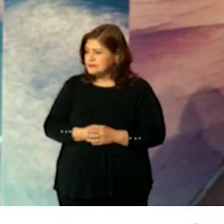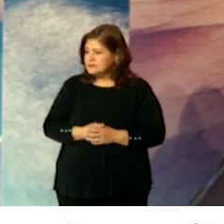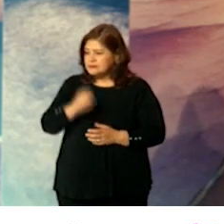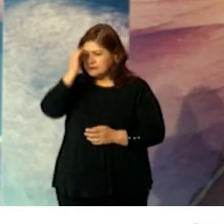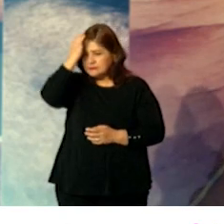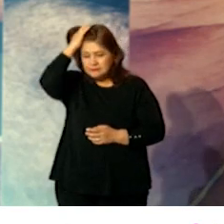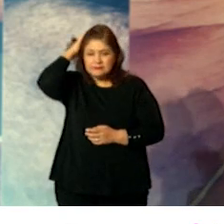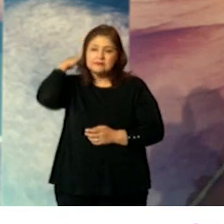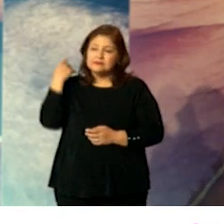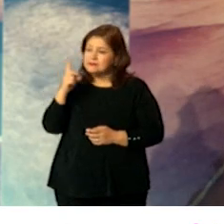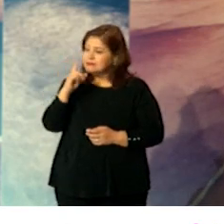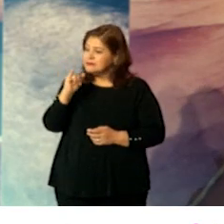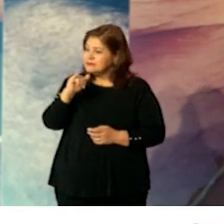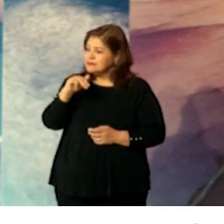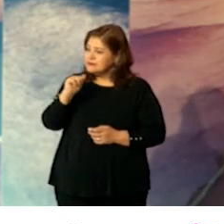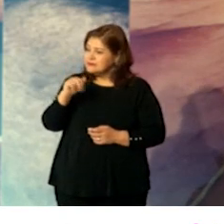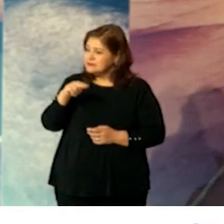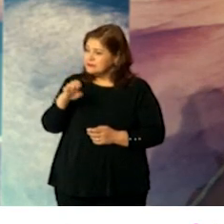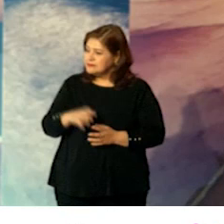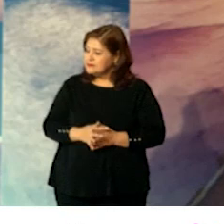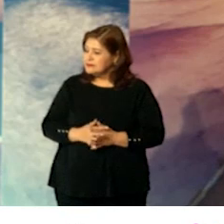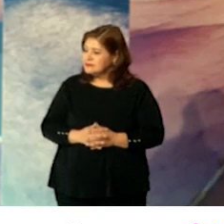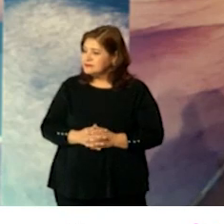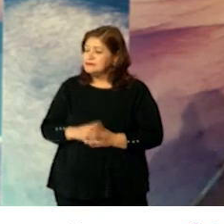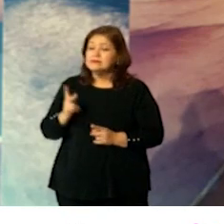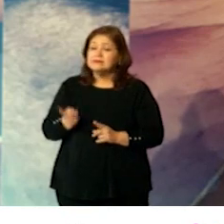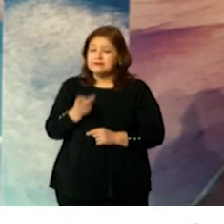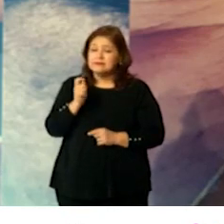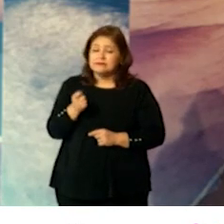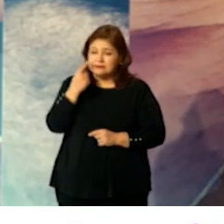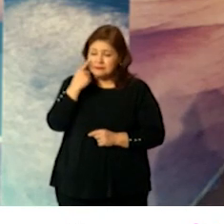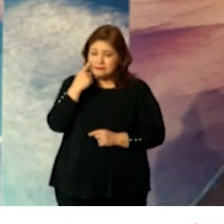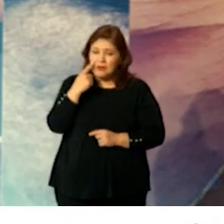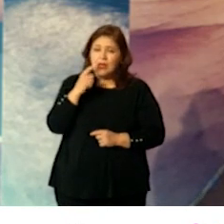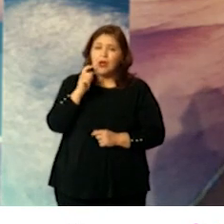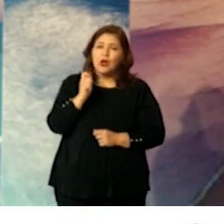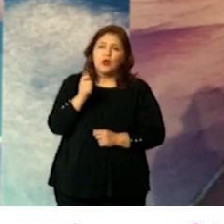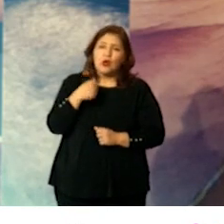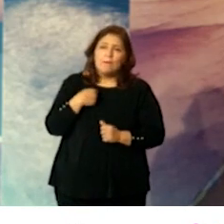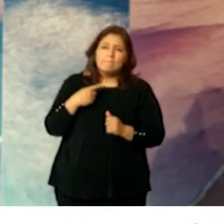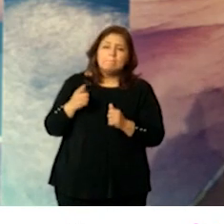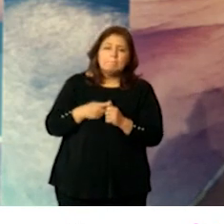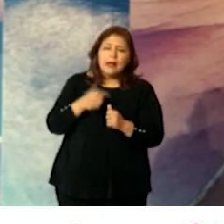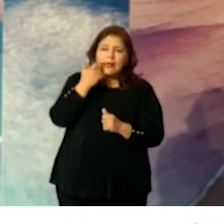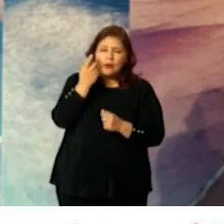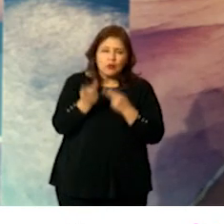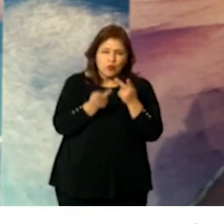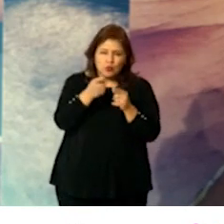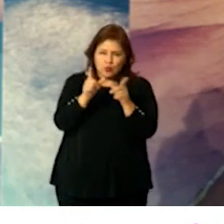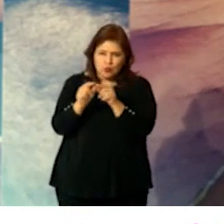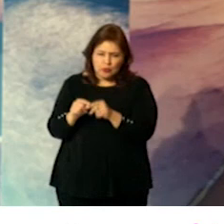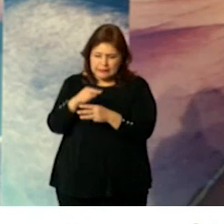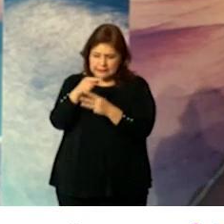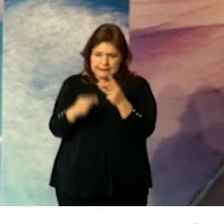Ay, perdón, ¿cómo? Diané, no te... No entendí la pregunta. Diané, un primer momento de una intervención muy breve de cada